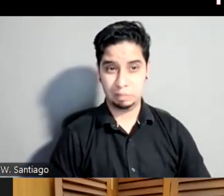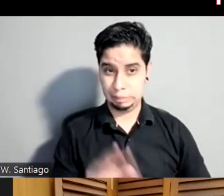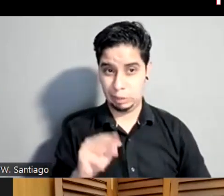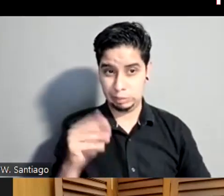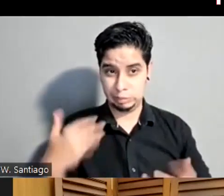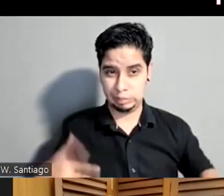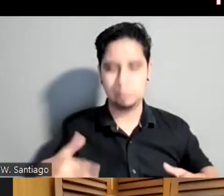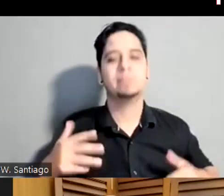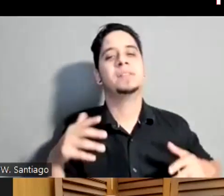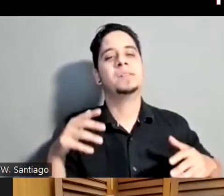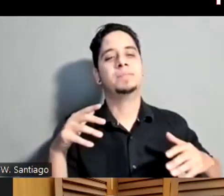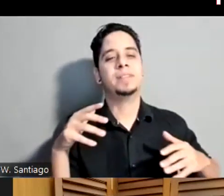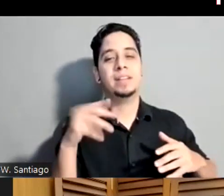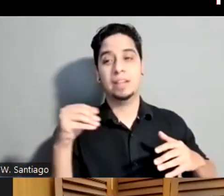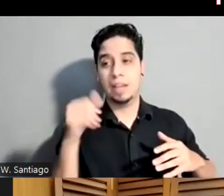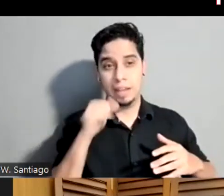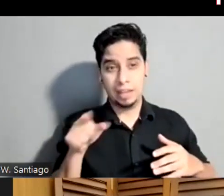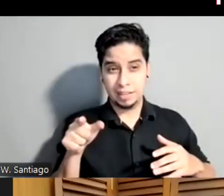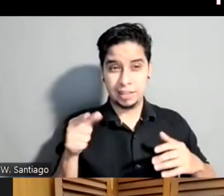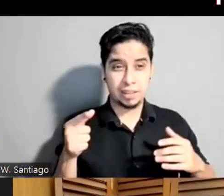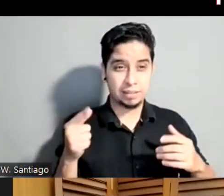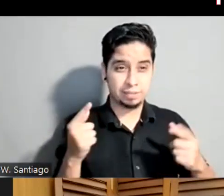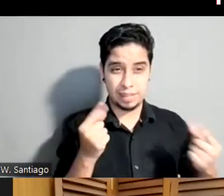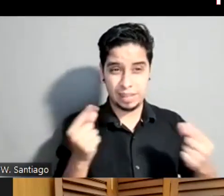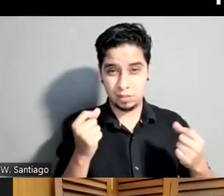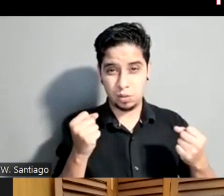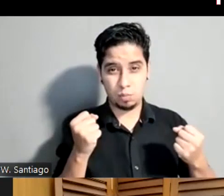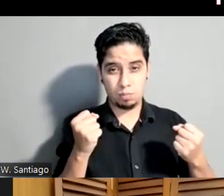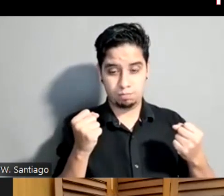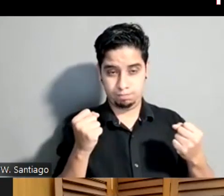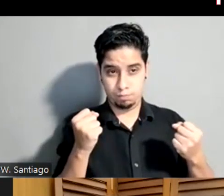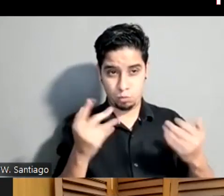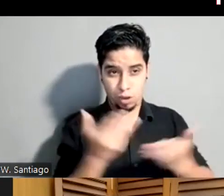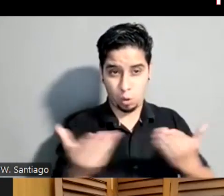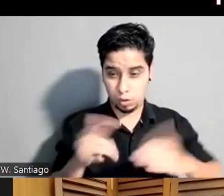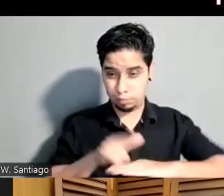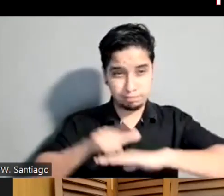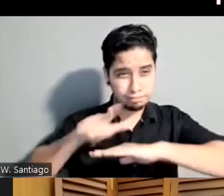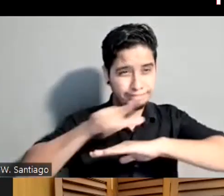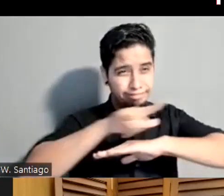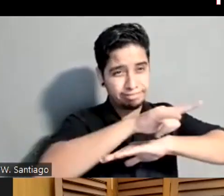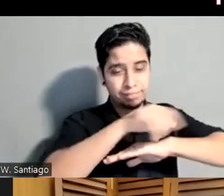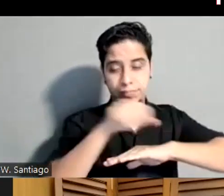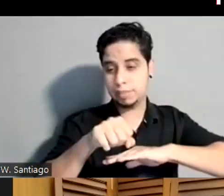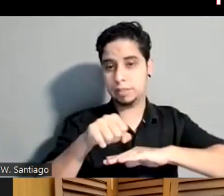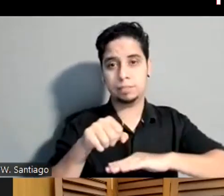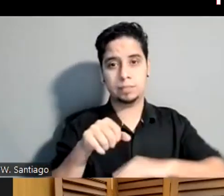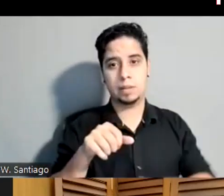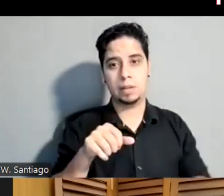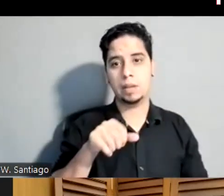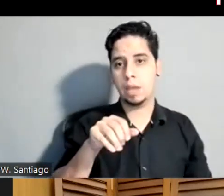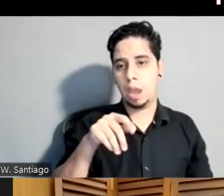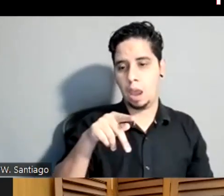Y bueno, hizo un montón de ella viajó un montón de lugares y obviamente Amalia Paori es